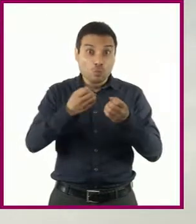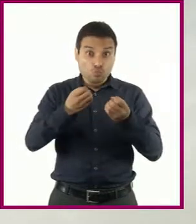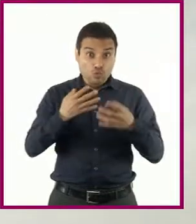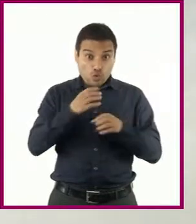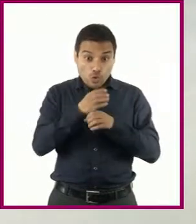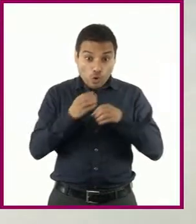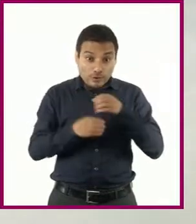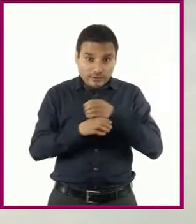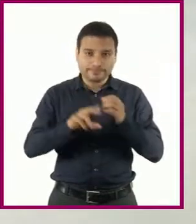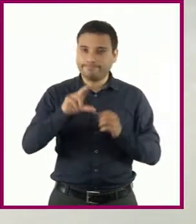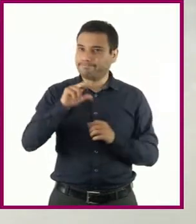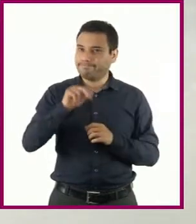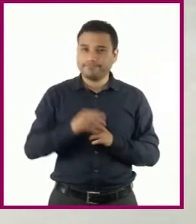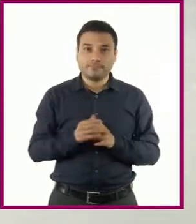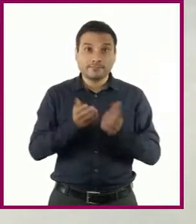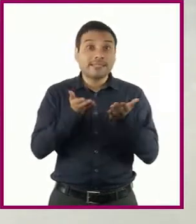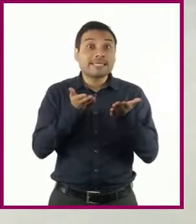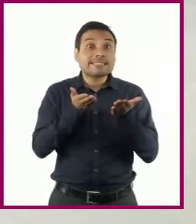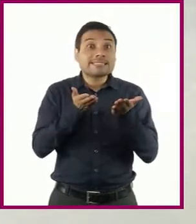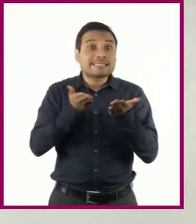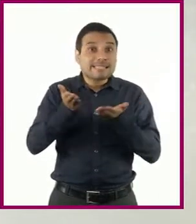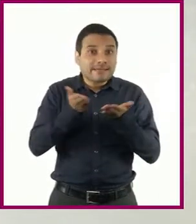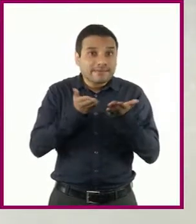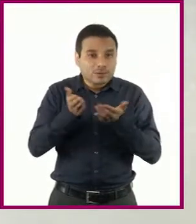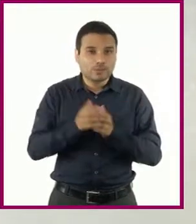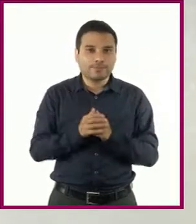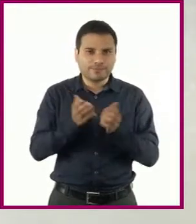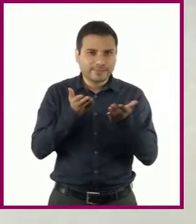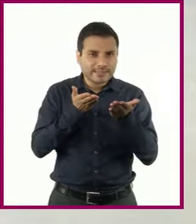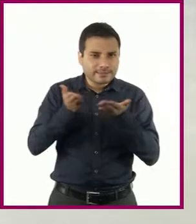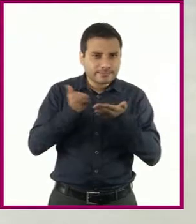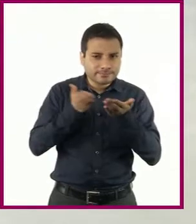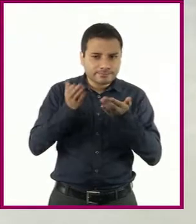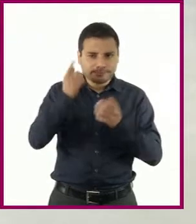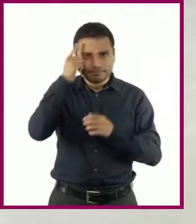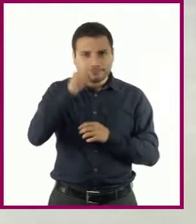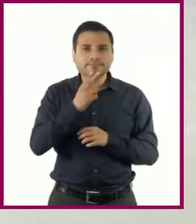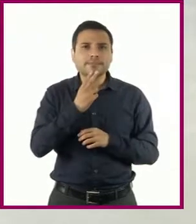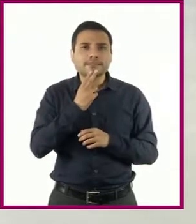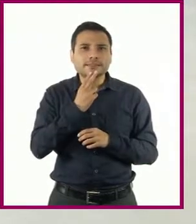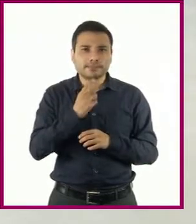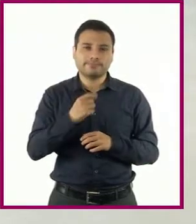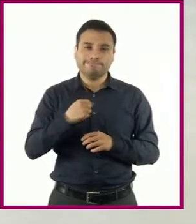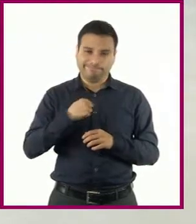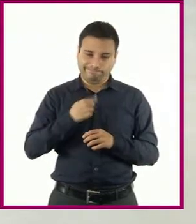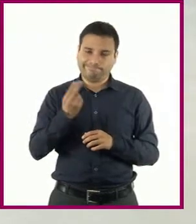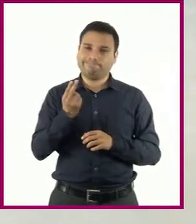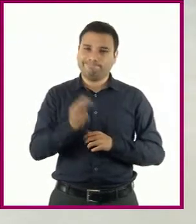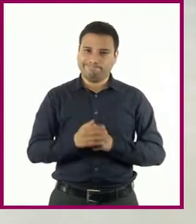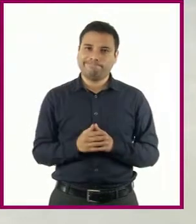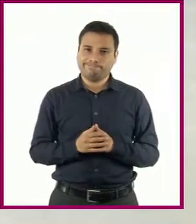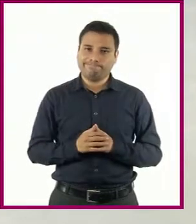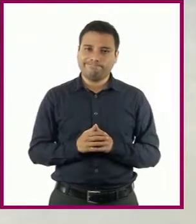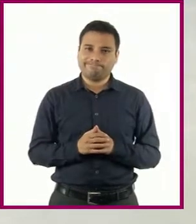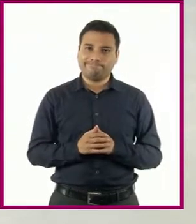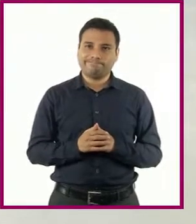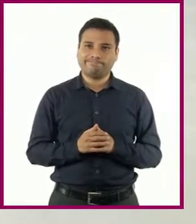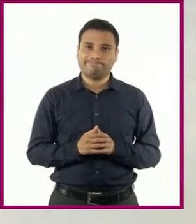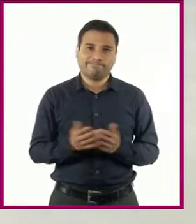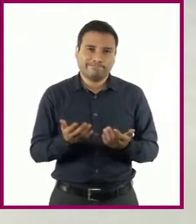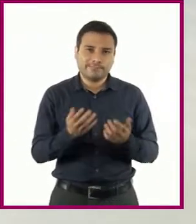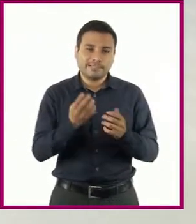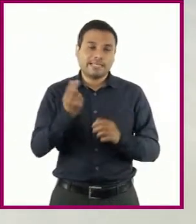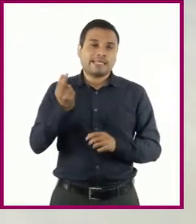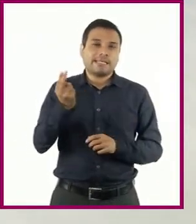lo que recibimos es un servicio. Los servicios nos ayudan a cubrir nuestras necesidades, tanto aquellas que son básicas